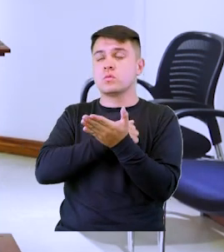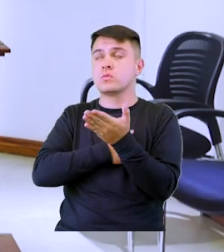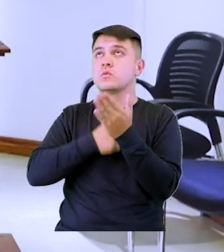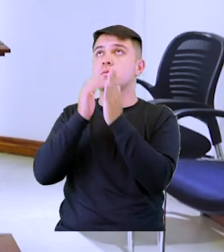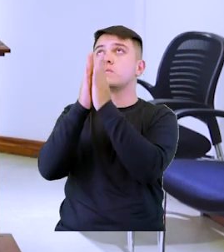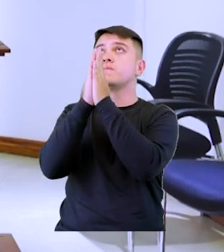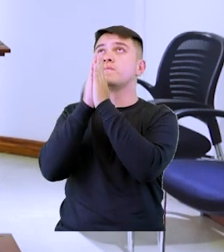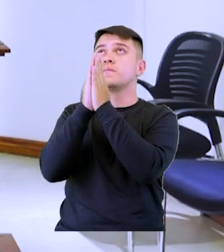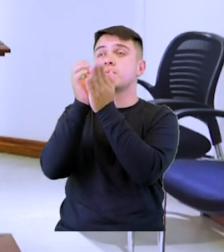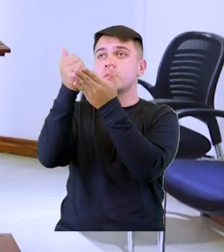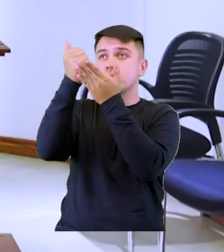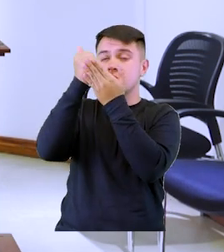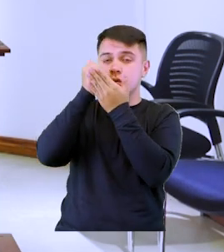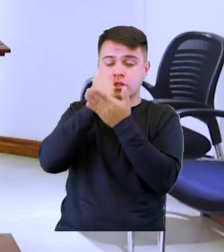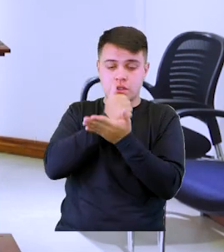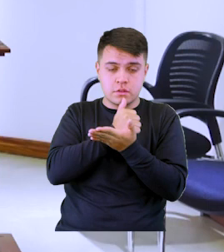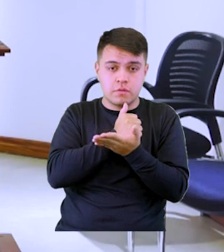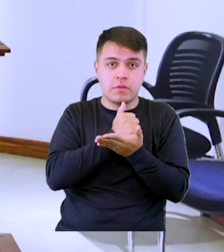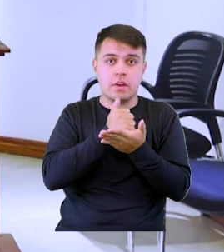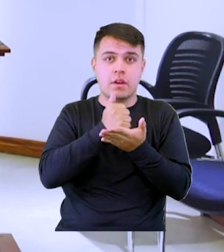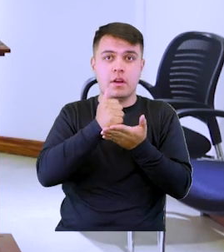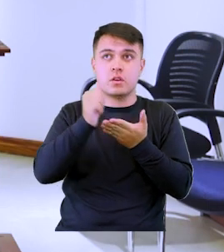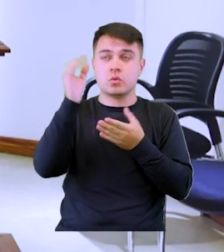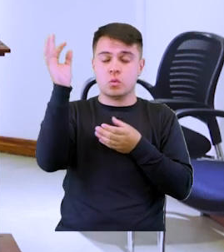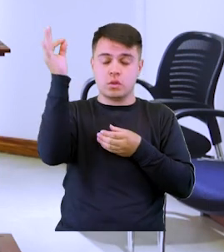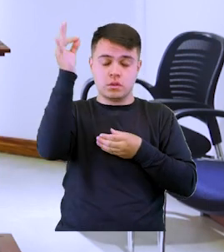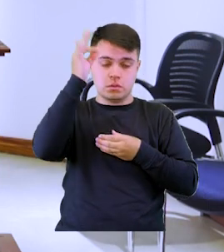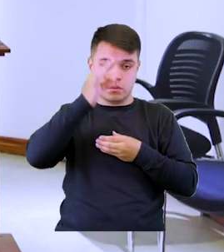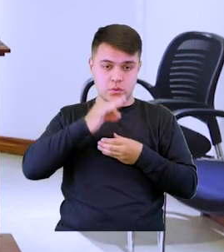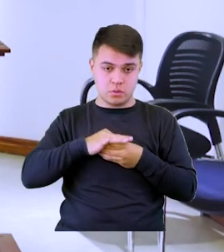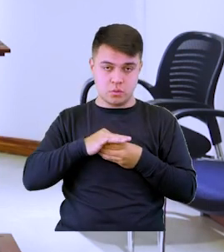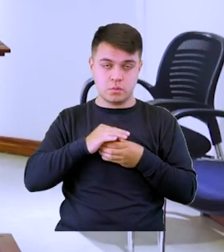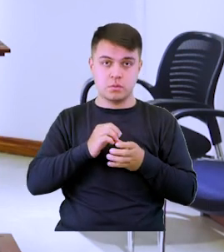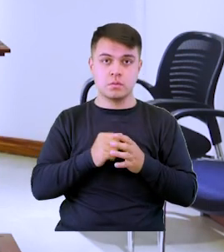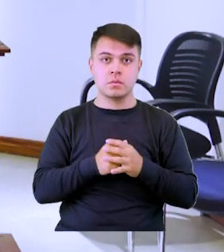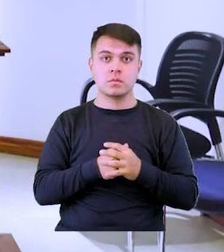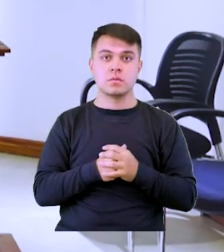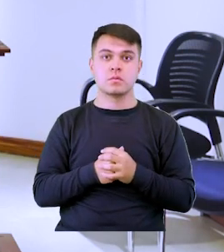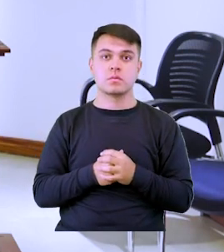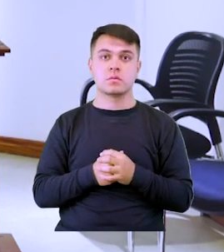que santifiques estos dones con la efusión de tu Espíritu.